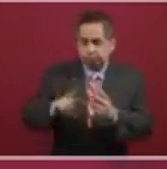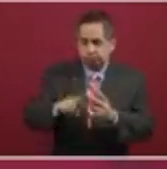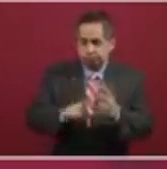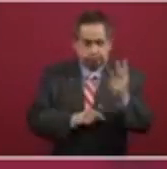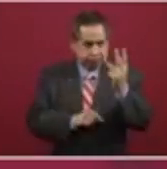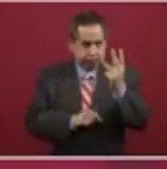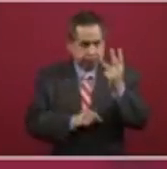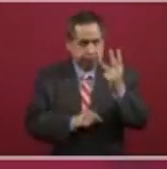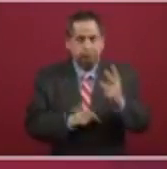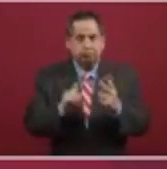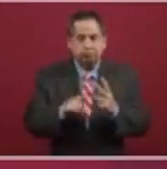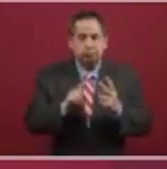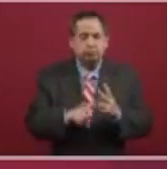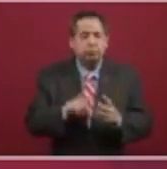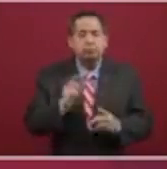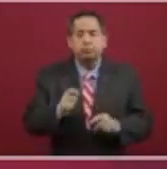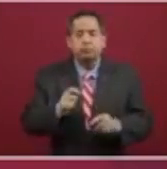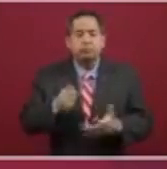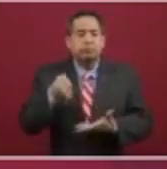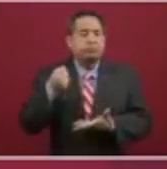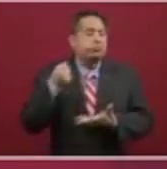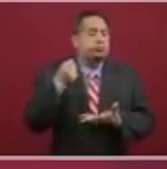es que se trata de un presupuesto